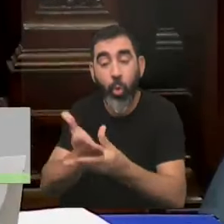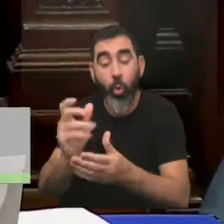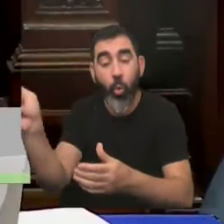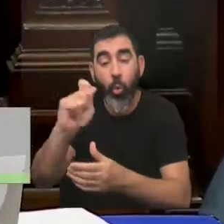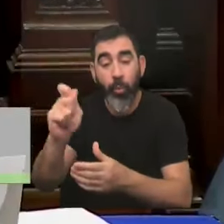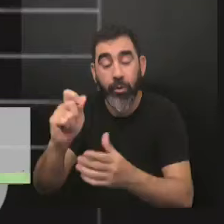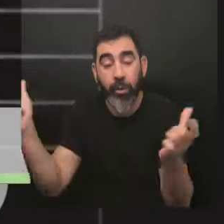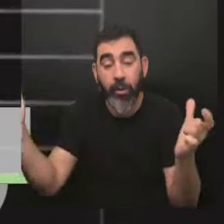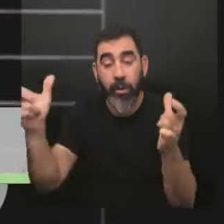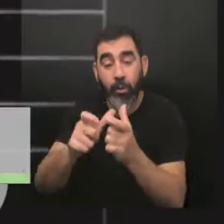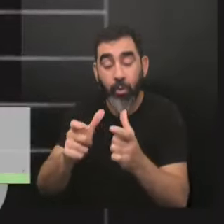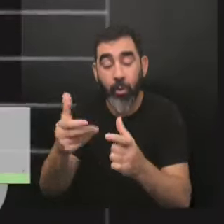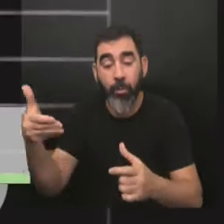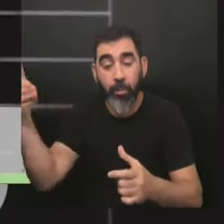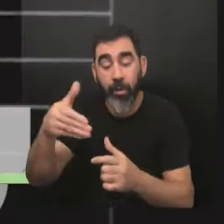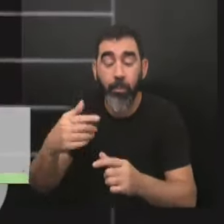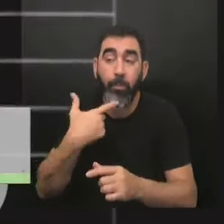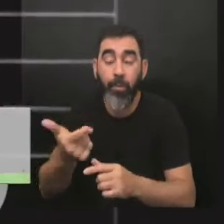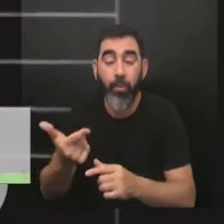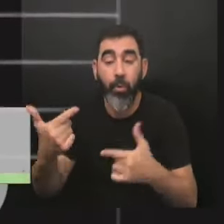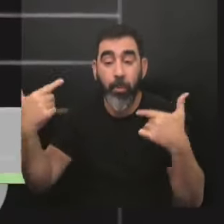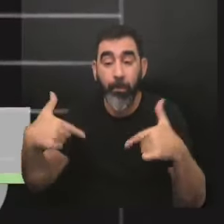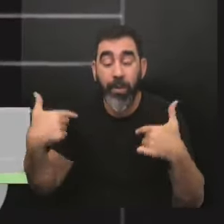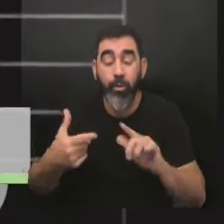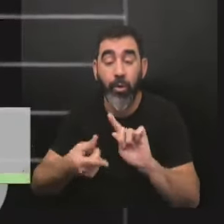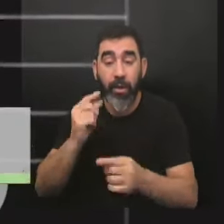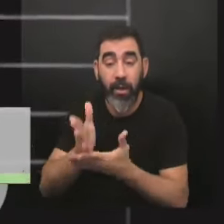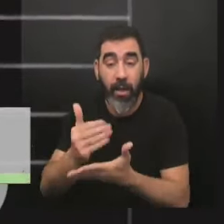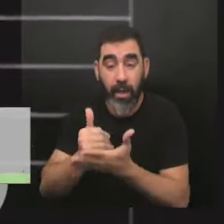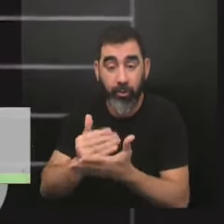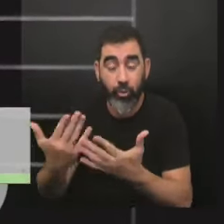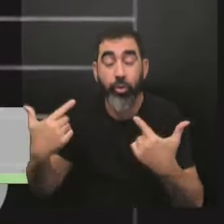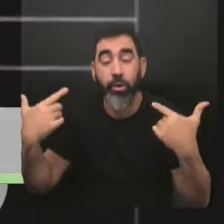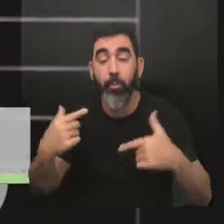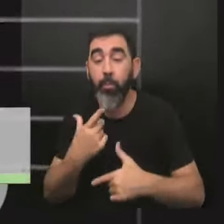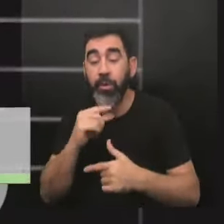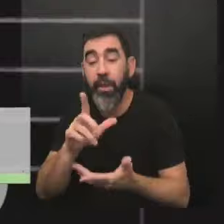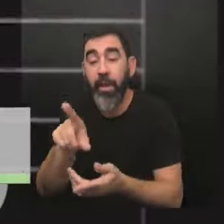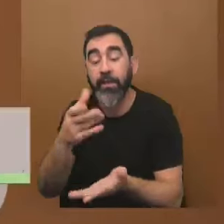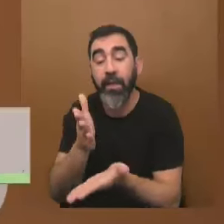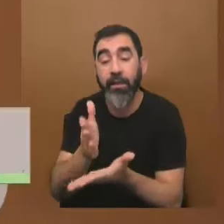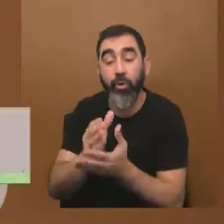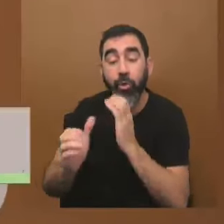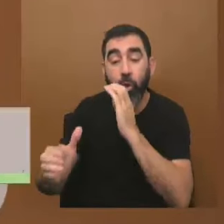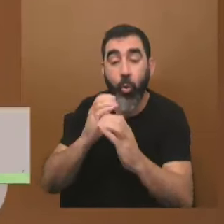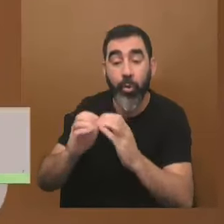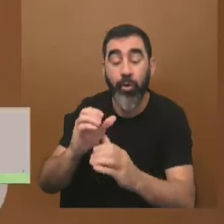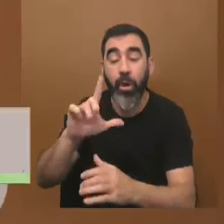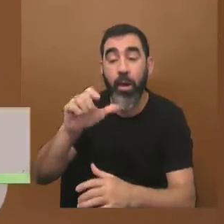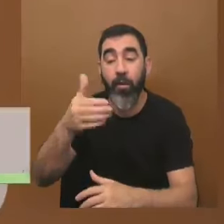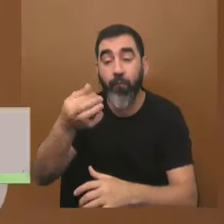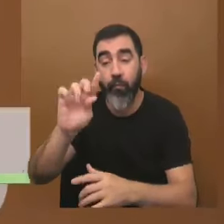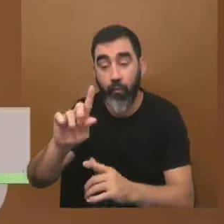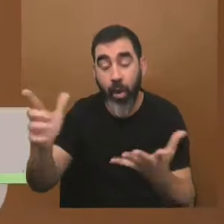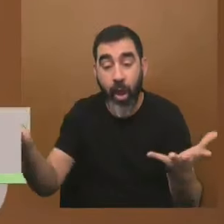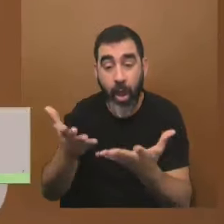en una reunión en la que participaron entre otros los exministros bustillo Heber y el exasesor de comunicación de Presidencia Roberto La fluf